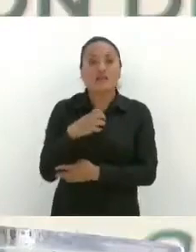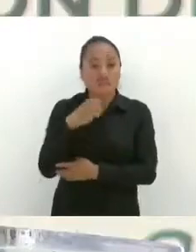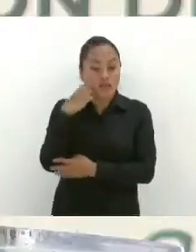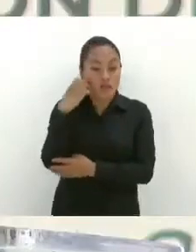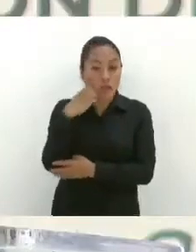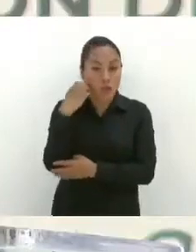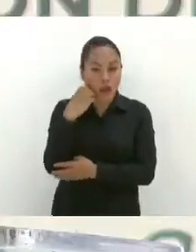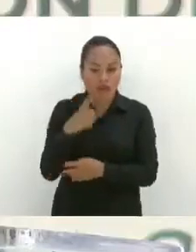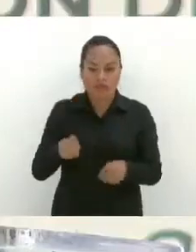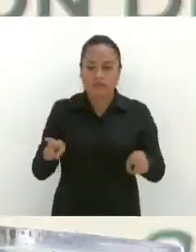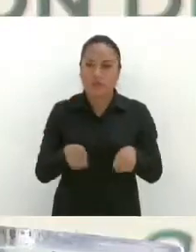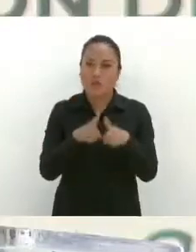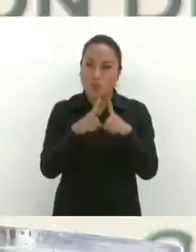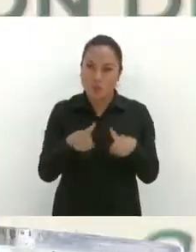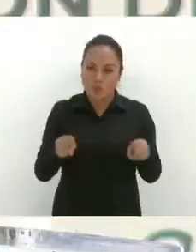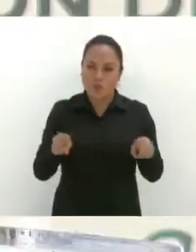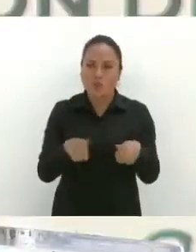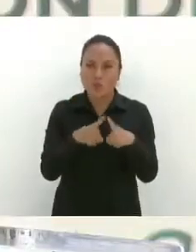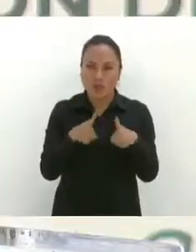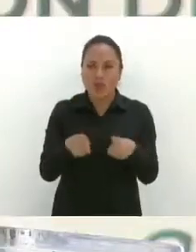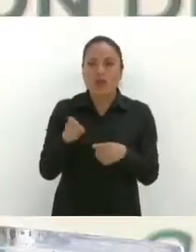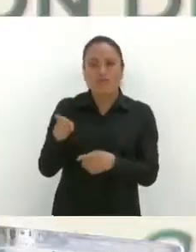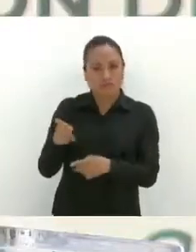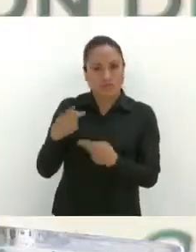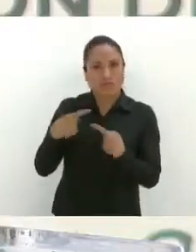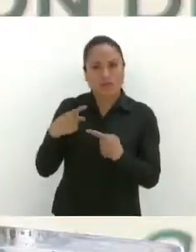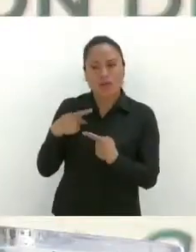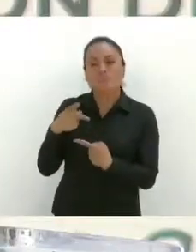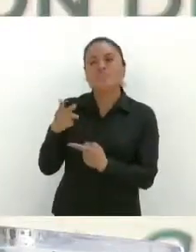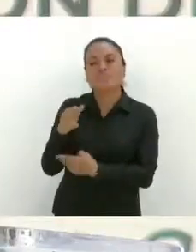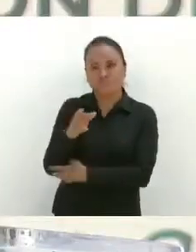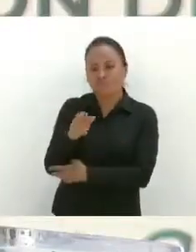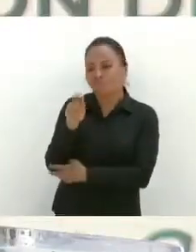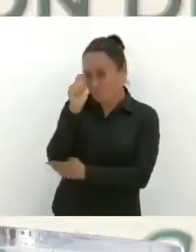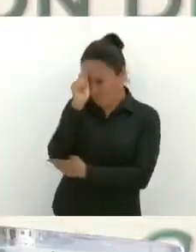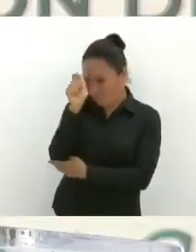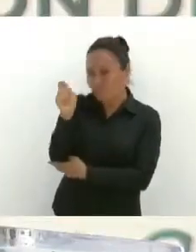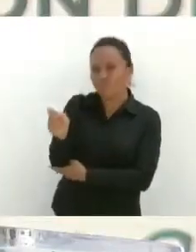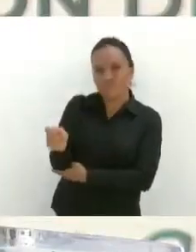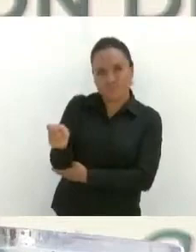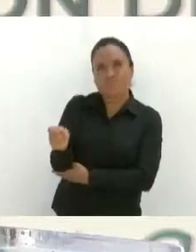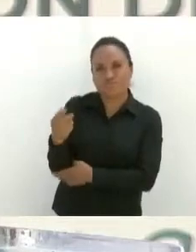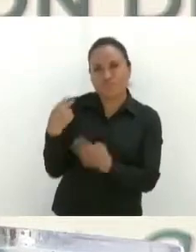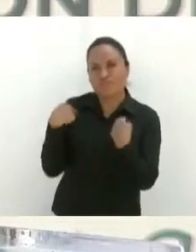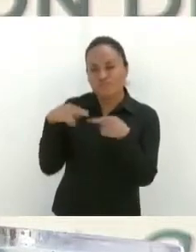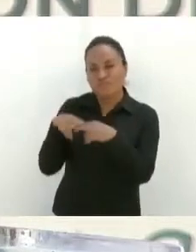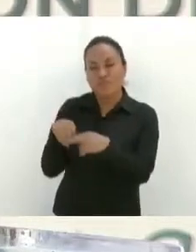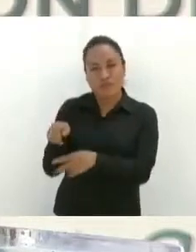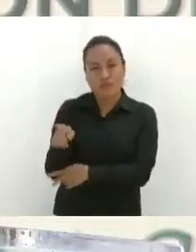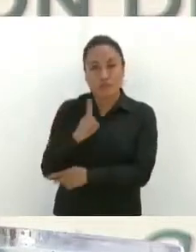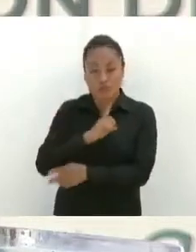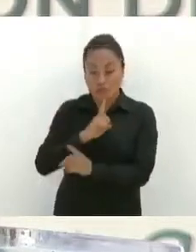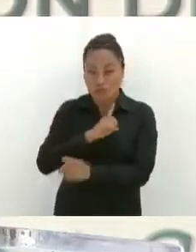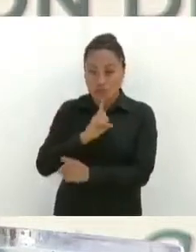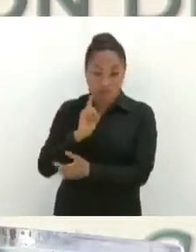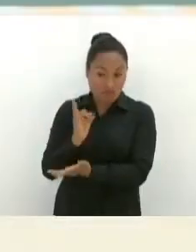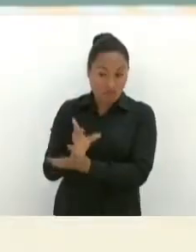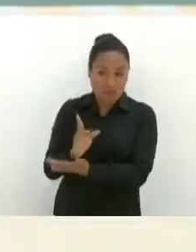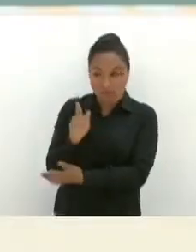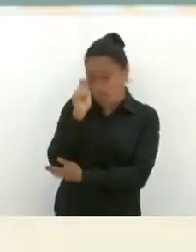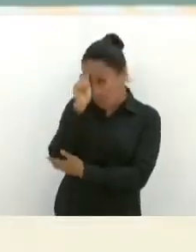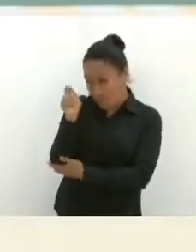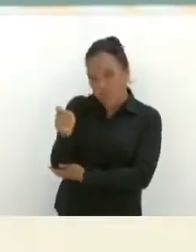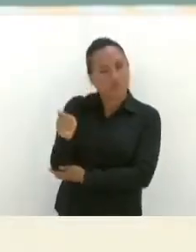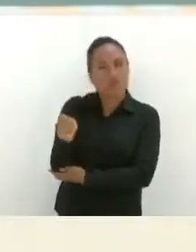escuelas de música Merecen Pues tener el reconocimiento Pero no nada más el reconocimiento Que se valore su